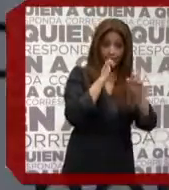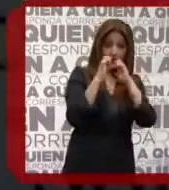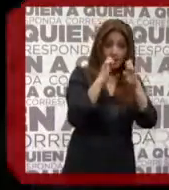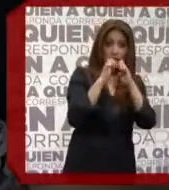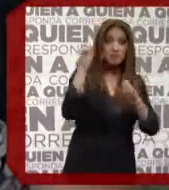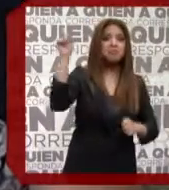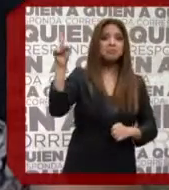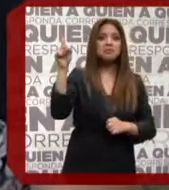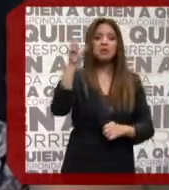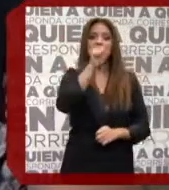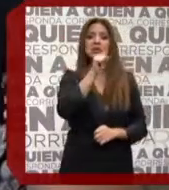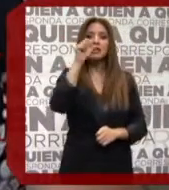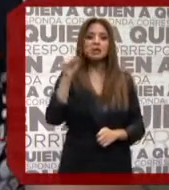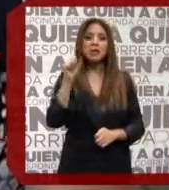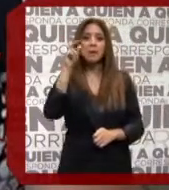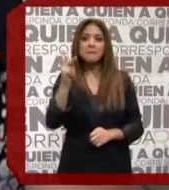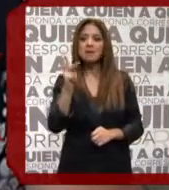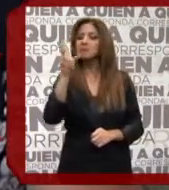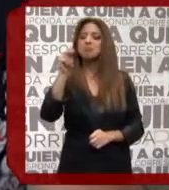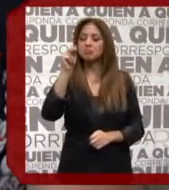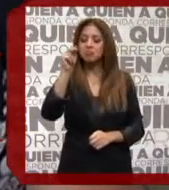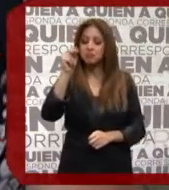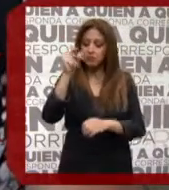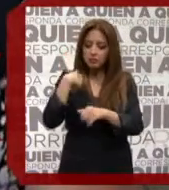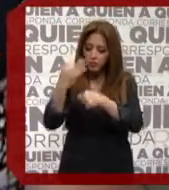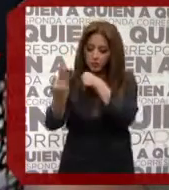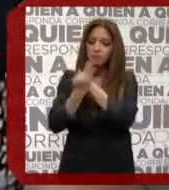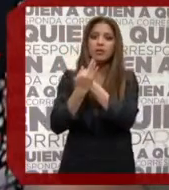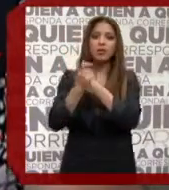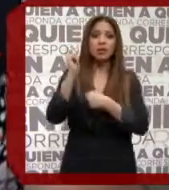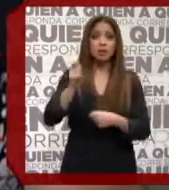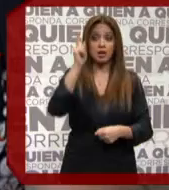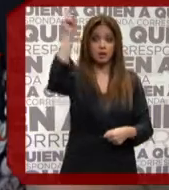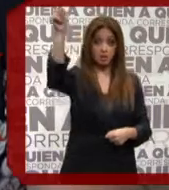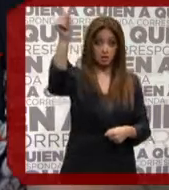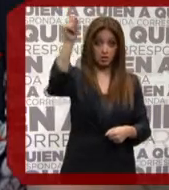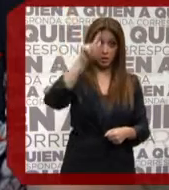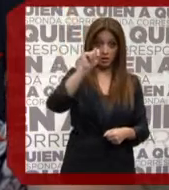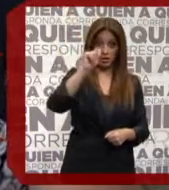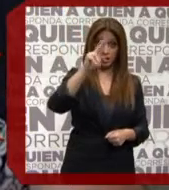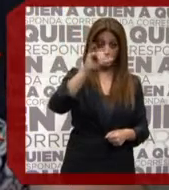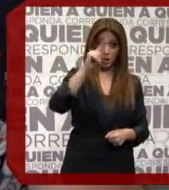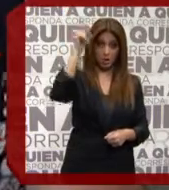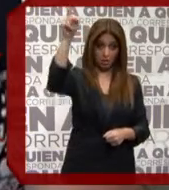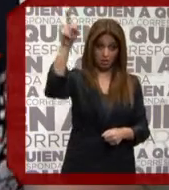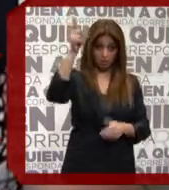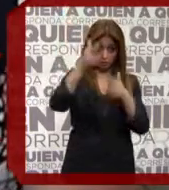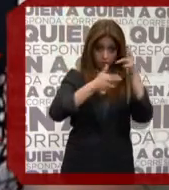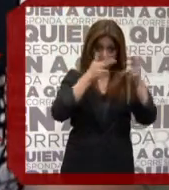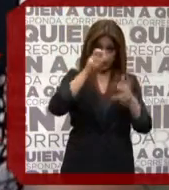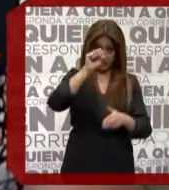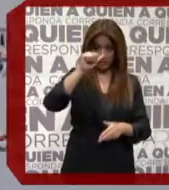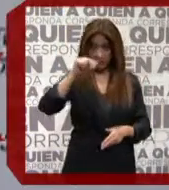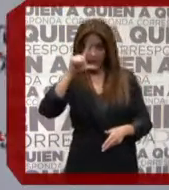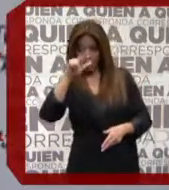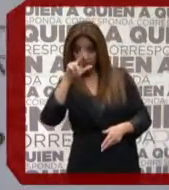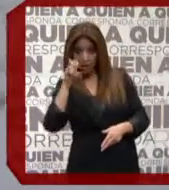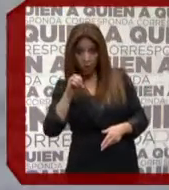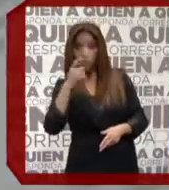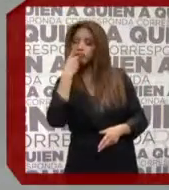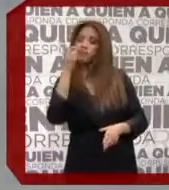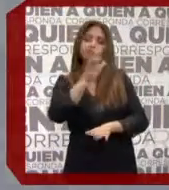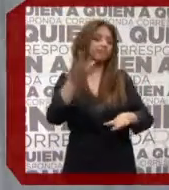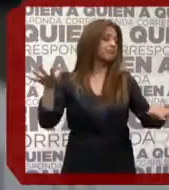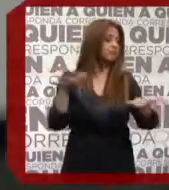amparó. El Tribunal de San Lázaro les rebotó el amparo y le dijo que tenían que ejecutar dicha sentencia. Señala que hace